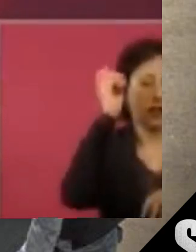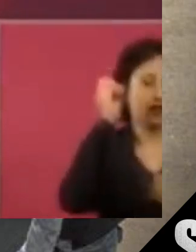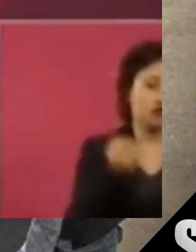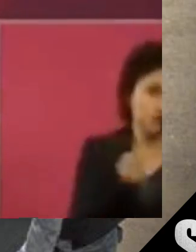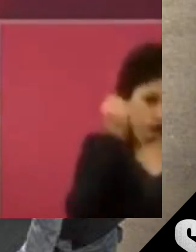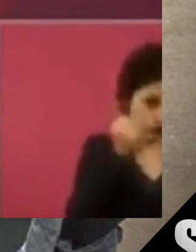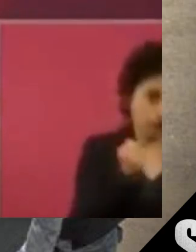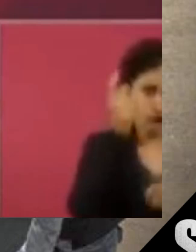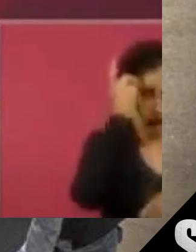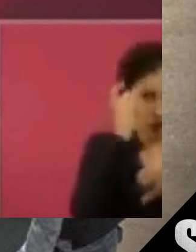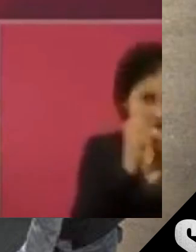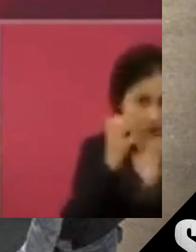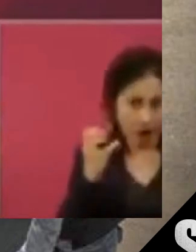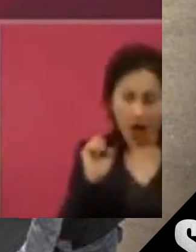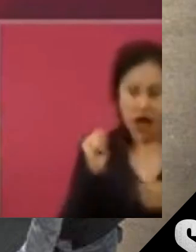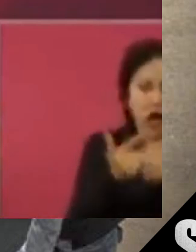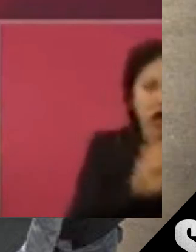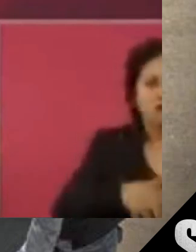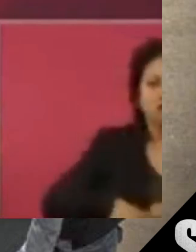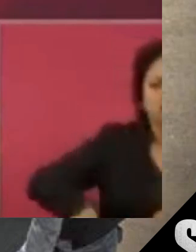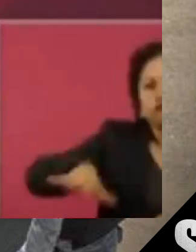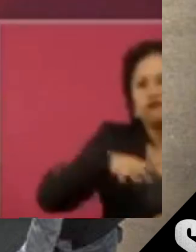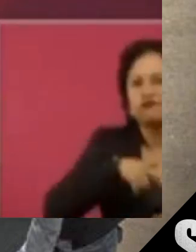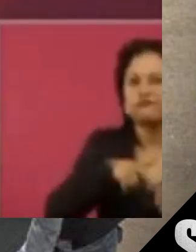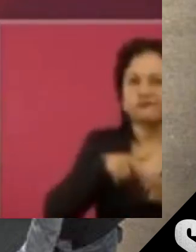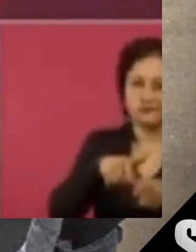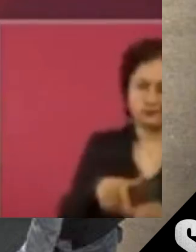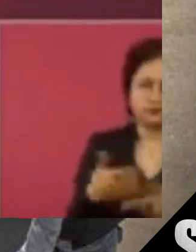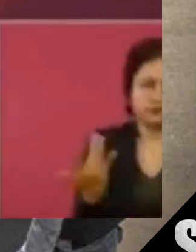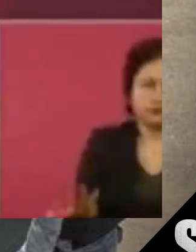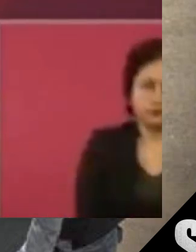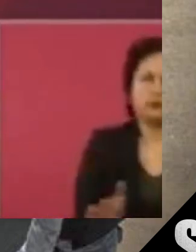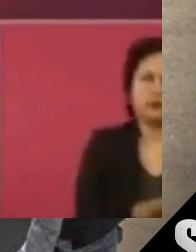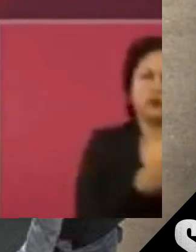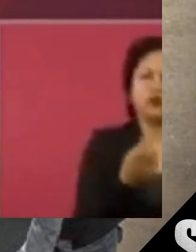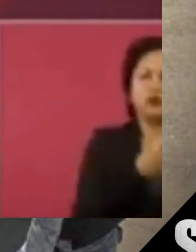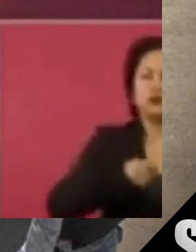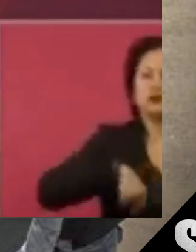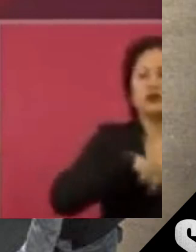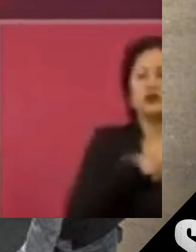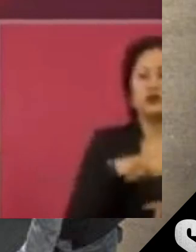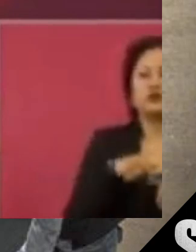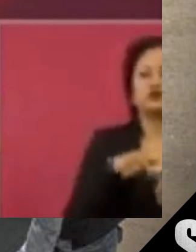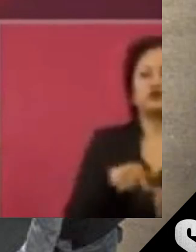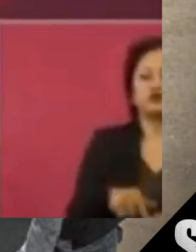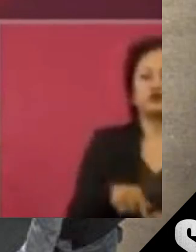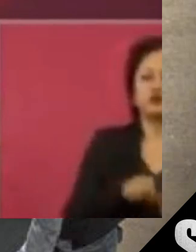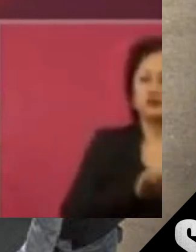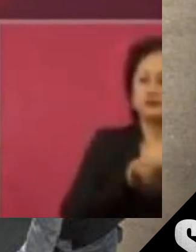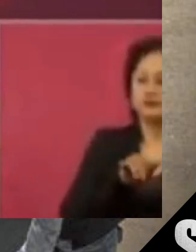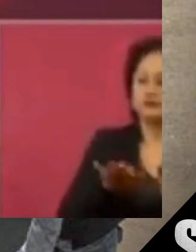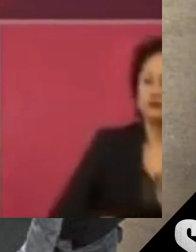Pero bueno, por eso mantenemos el despliegue para poder identificar si ya no